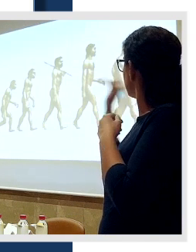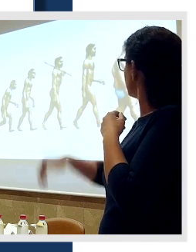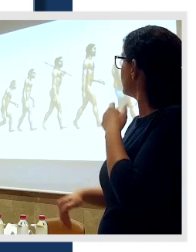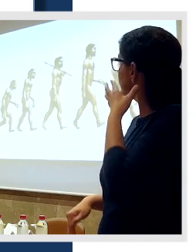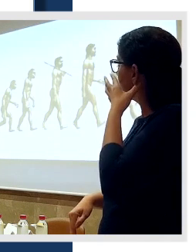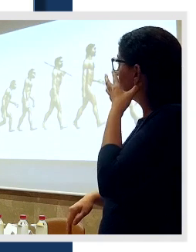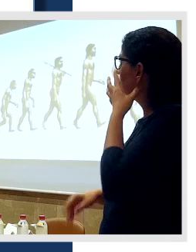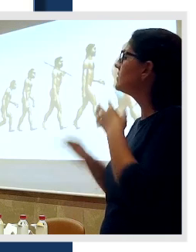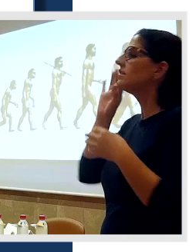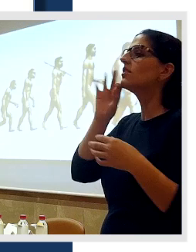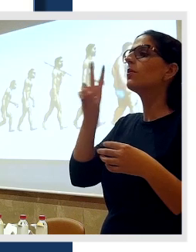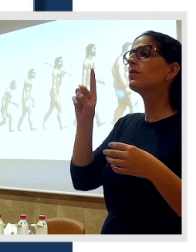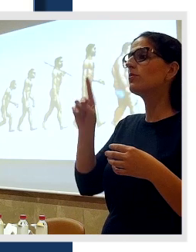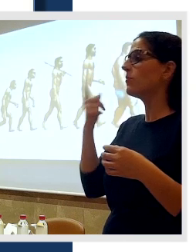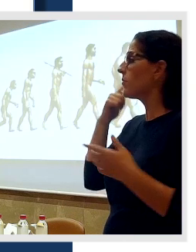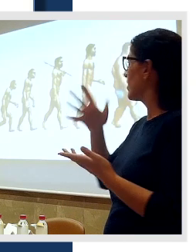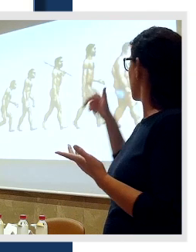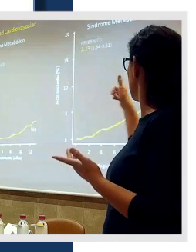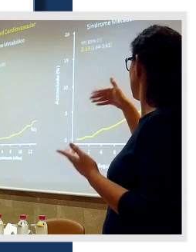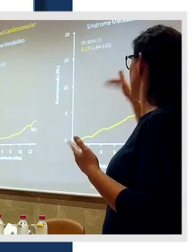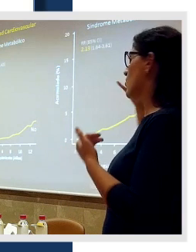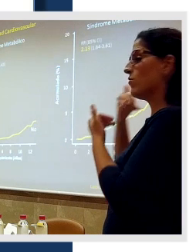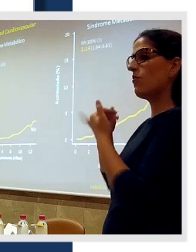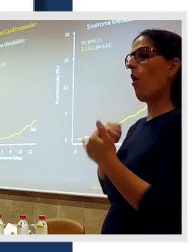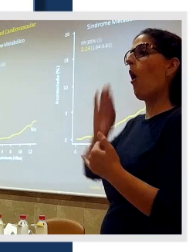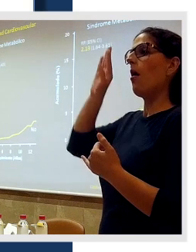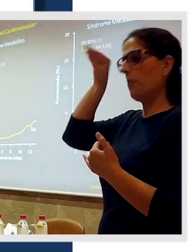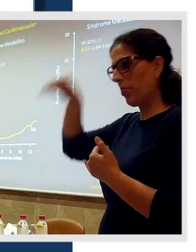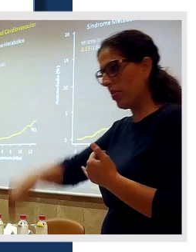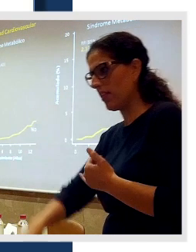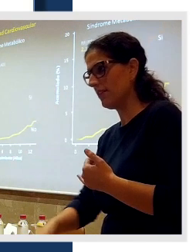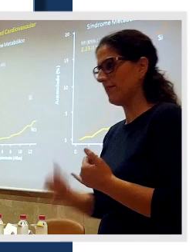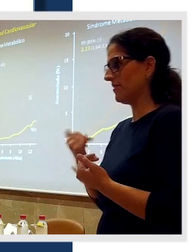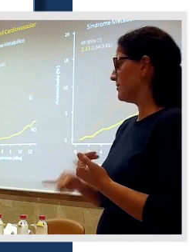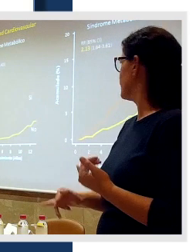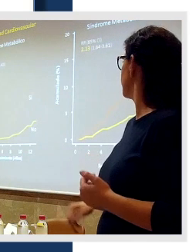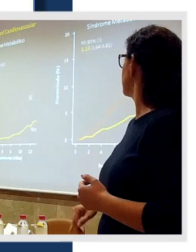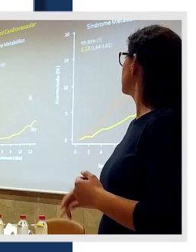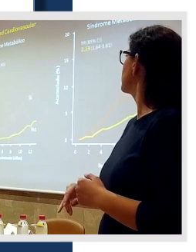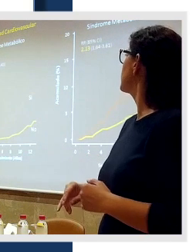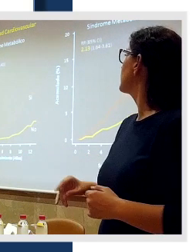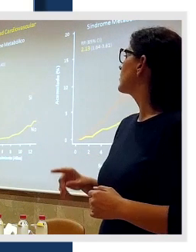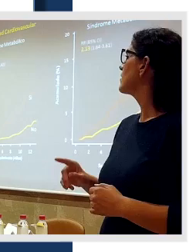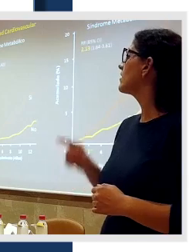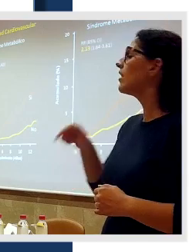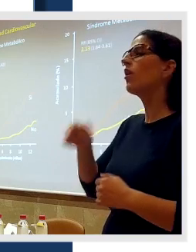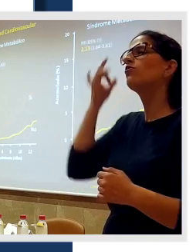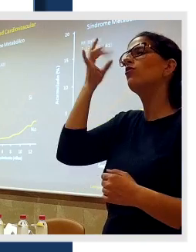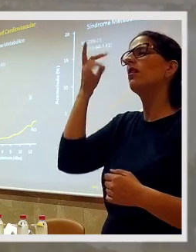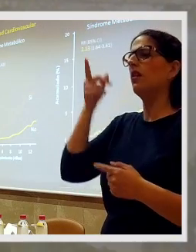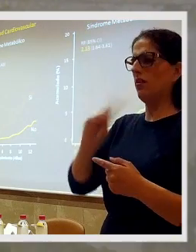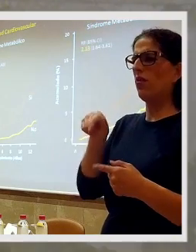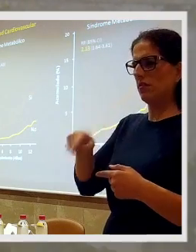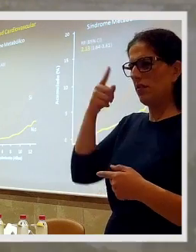del siglo XXI y XXII se va a parecer mucho a la de la derecha. El síndrome metabólico no es ninguna broma.